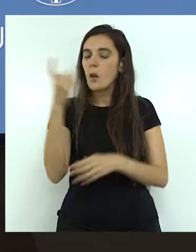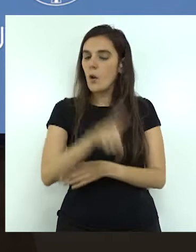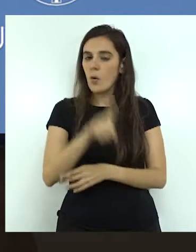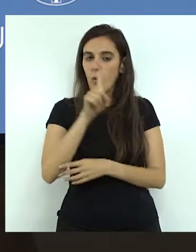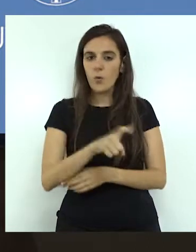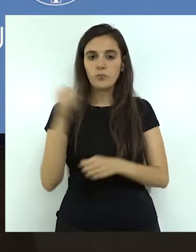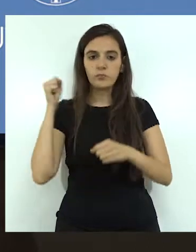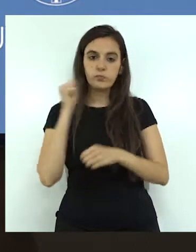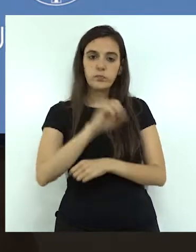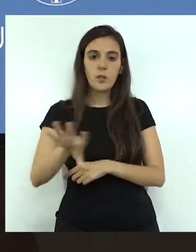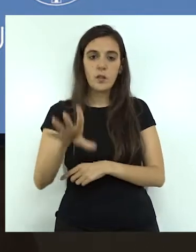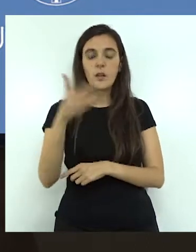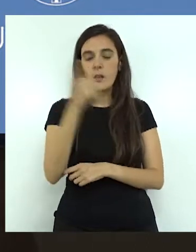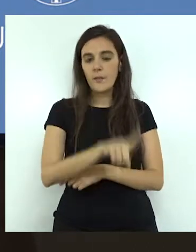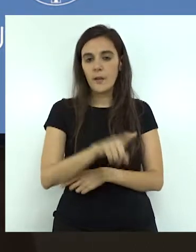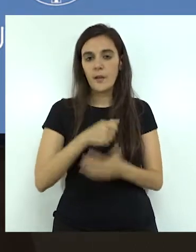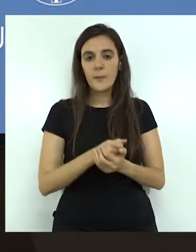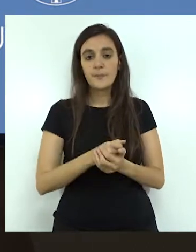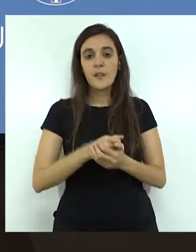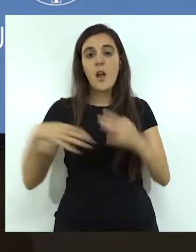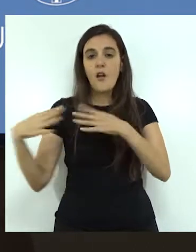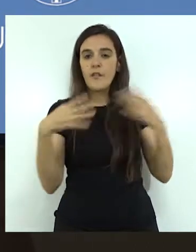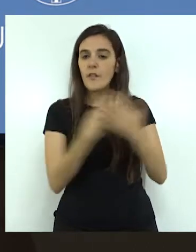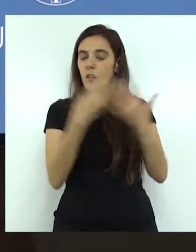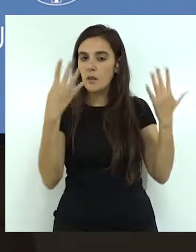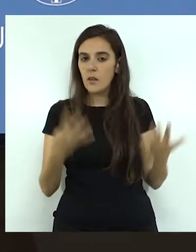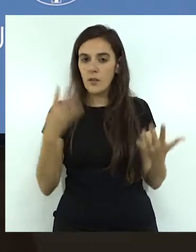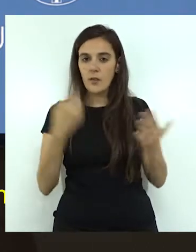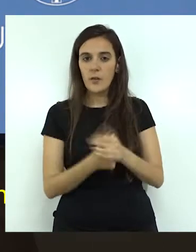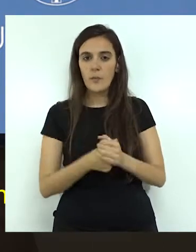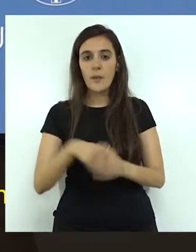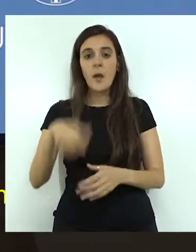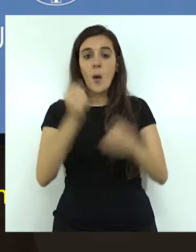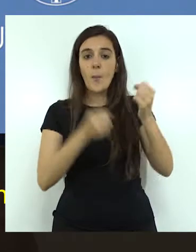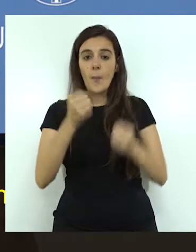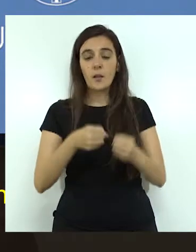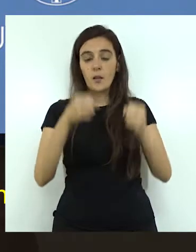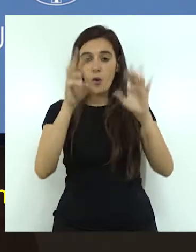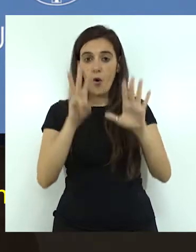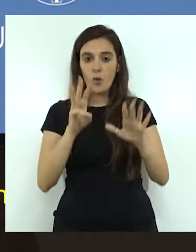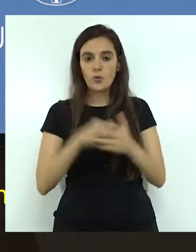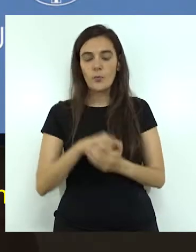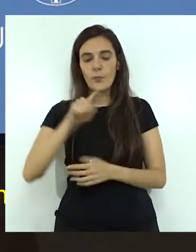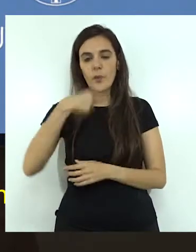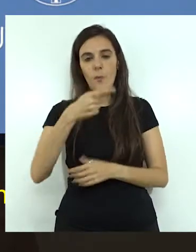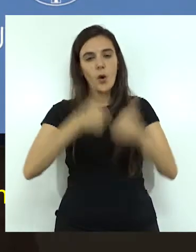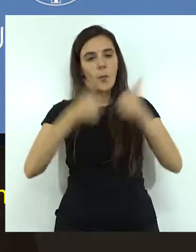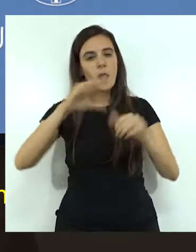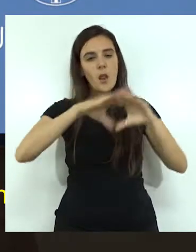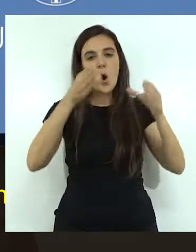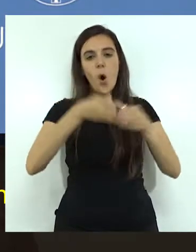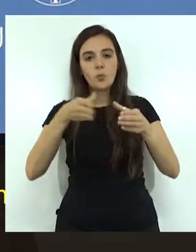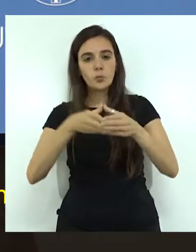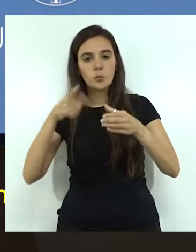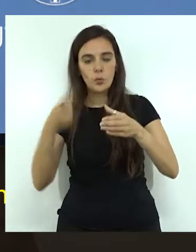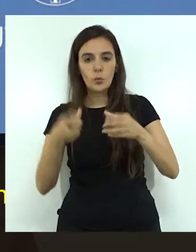fighter z fifa 19 y mario kart 8 deluxe y en cuanto a las competiciones por equipo tendríamos rock el link